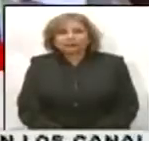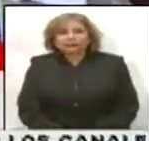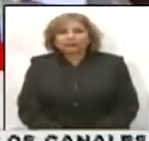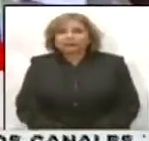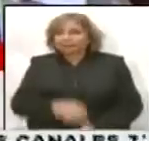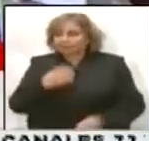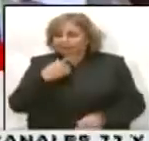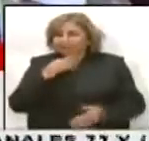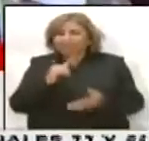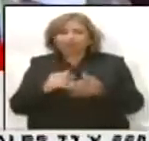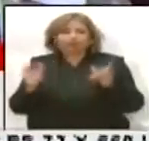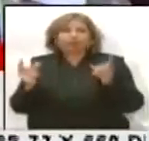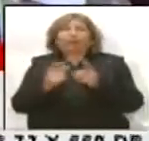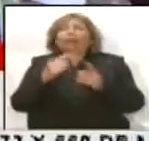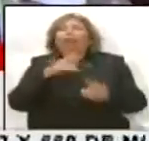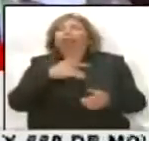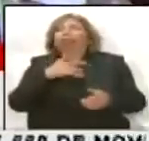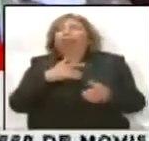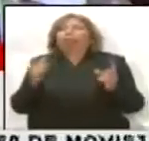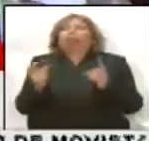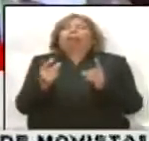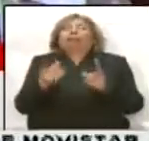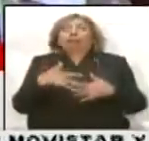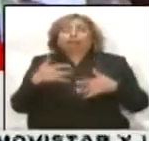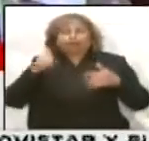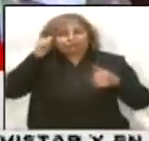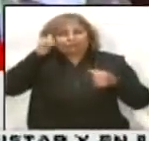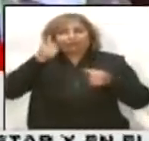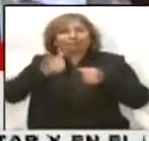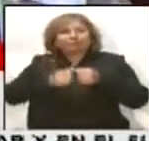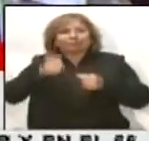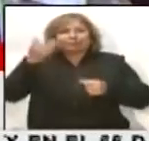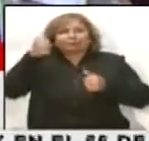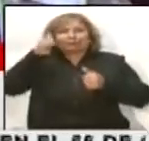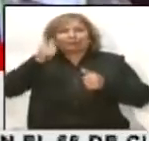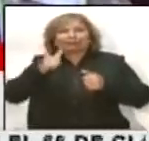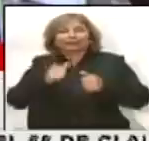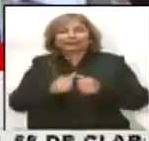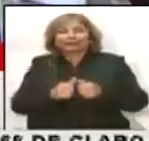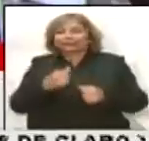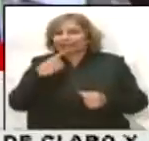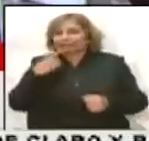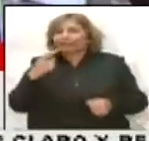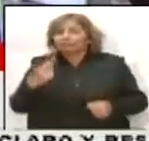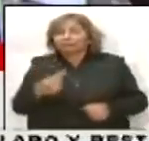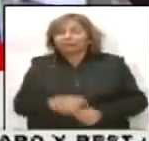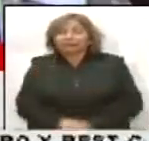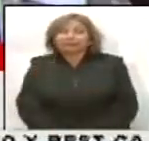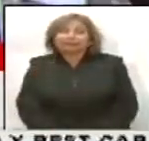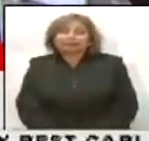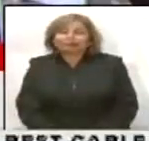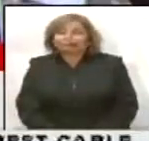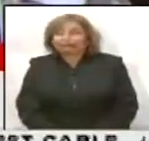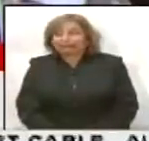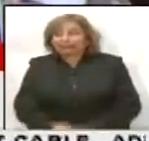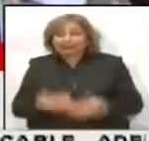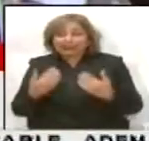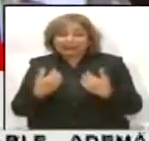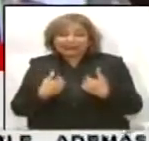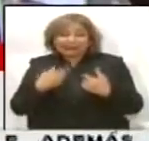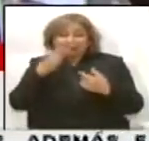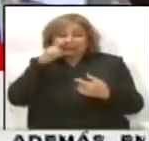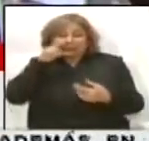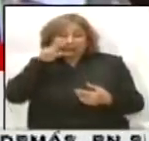presentes, posiciones encontradas y posiciones que no necesariamente deberían ser encontradas, pero que lo son lastimosamente. ¿No? Tenemos diferentes